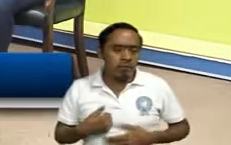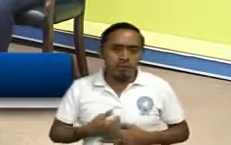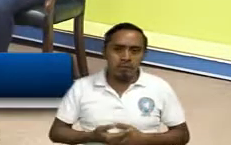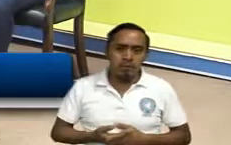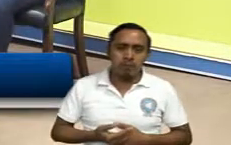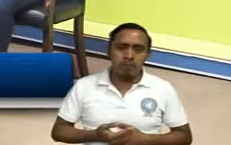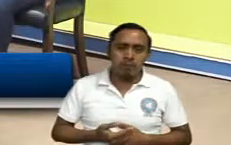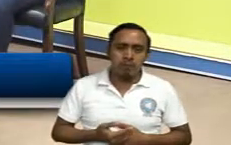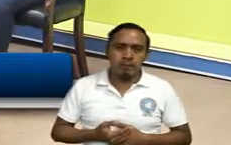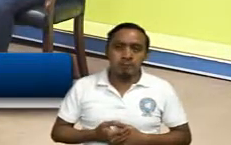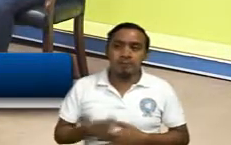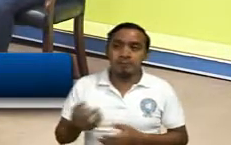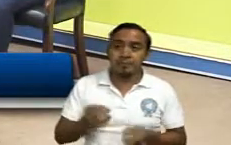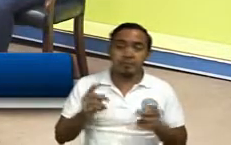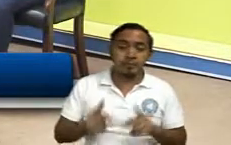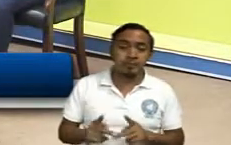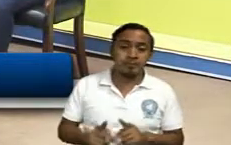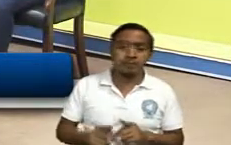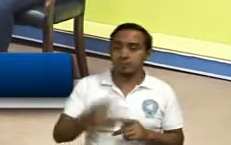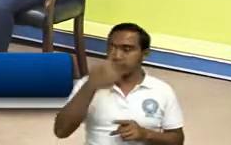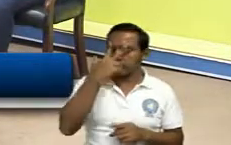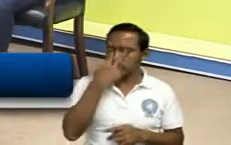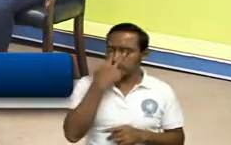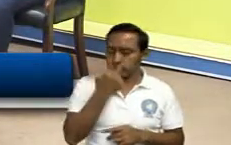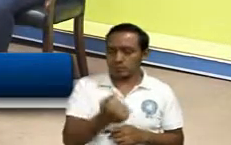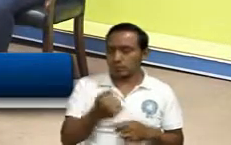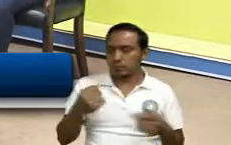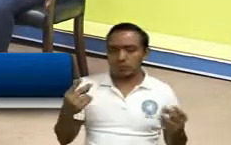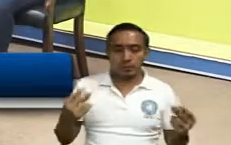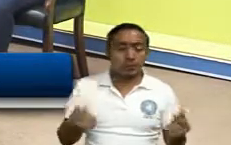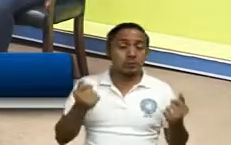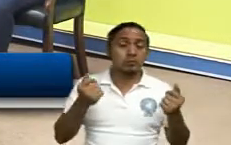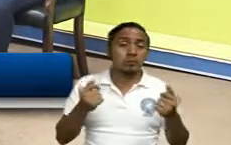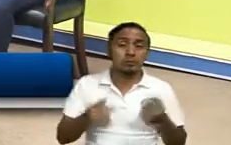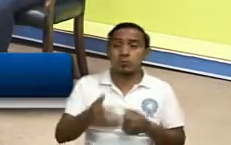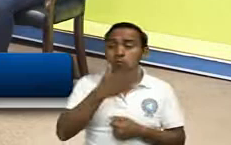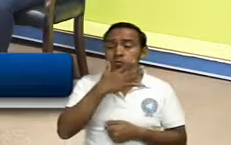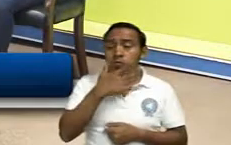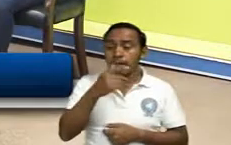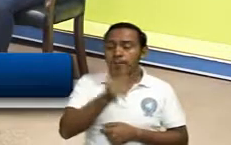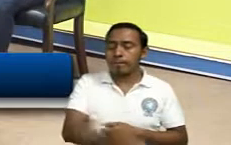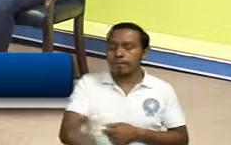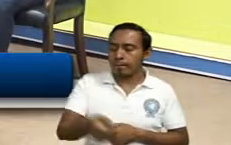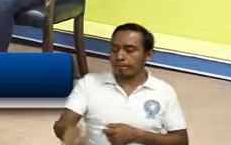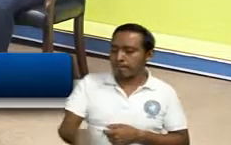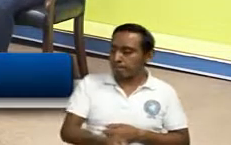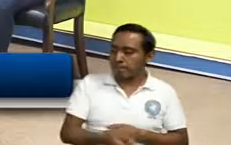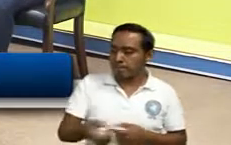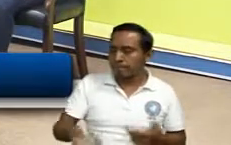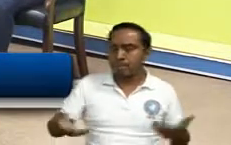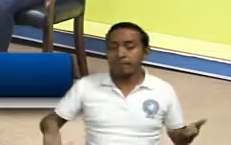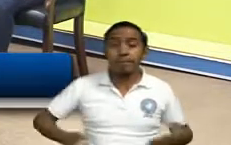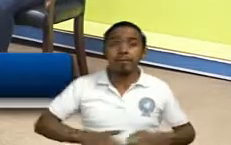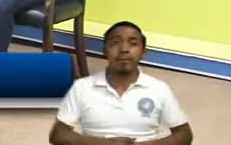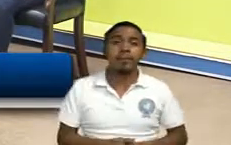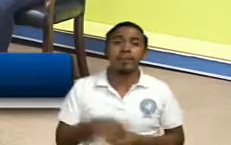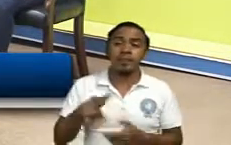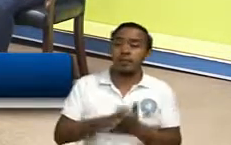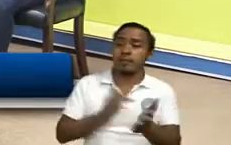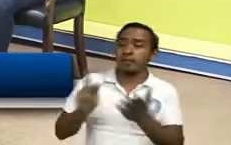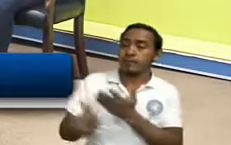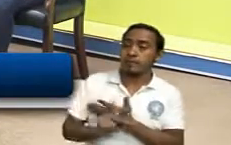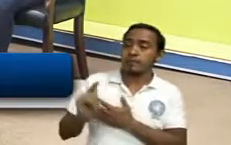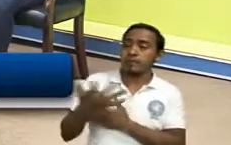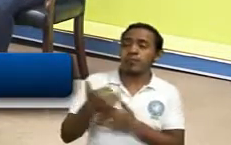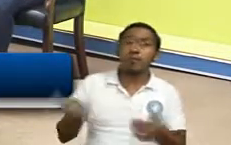prótesis. O una persona que ha quedado ciega a la noche a la mañana, es difícil que pueda usar el bastón. Todo esto, el programa Todos con Vos, todo